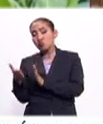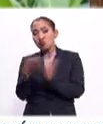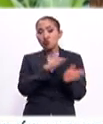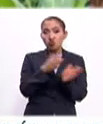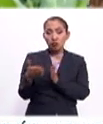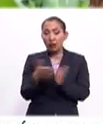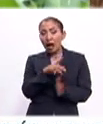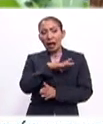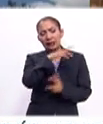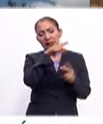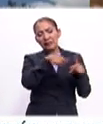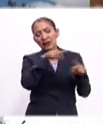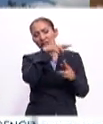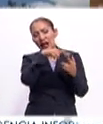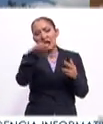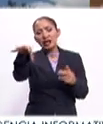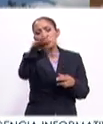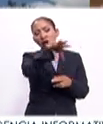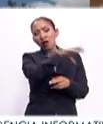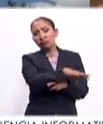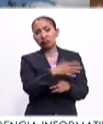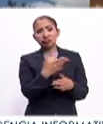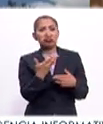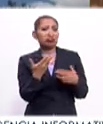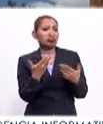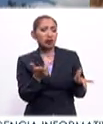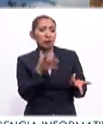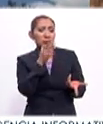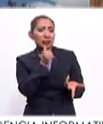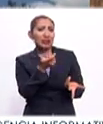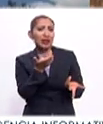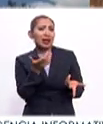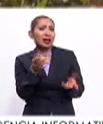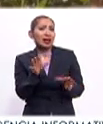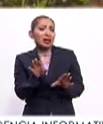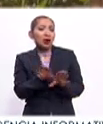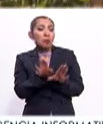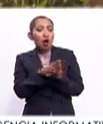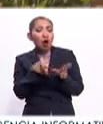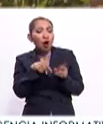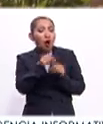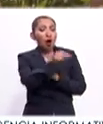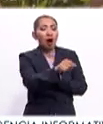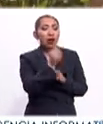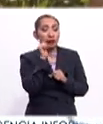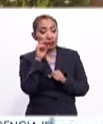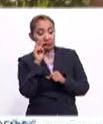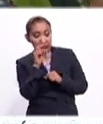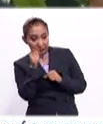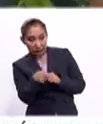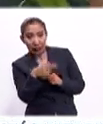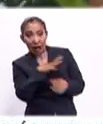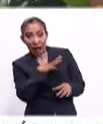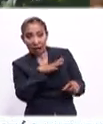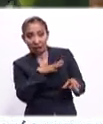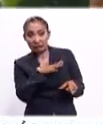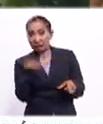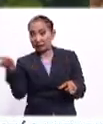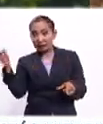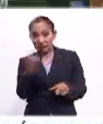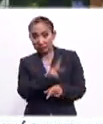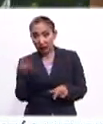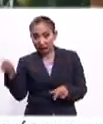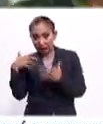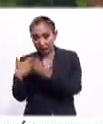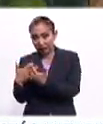muchísimas regiones en el país que para nada son susceptibles de que siembres en las condiciones en que ellos proponen.